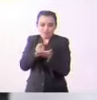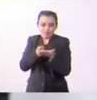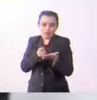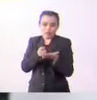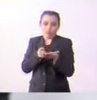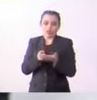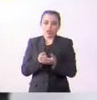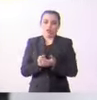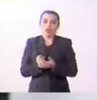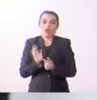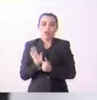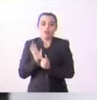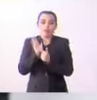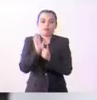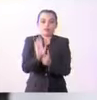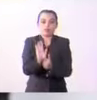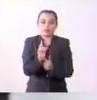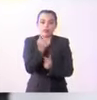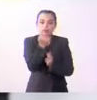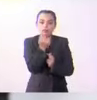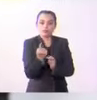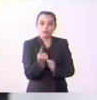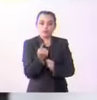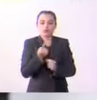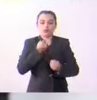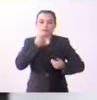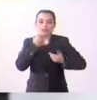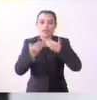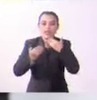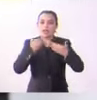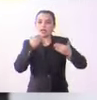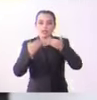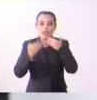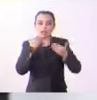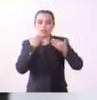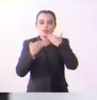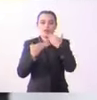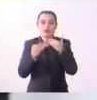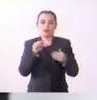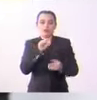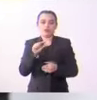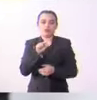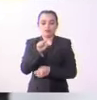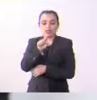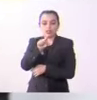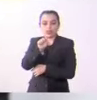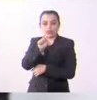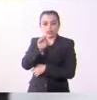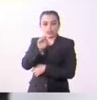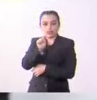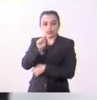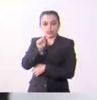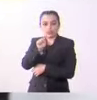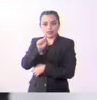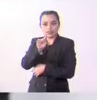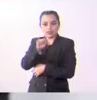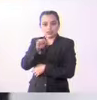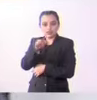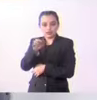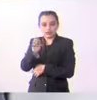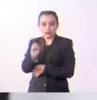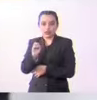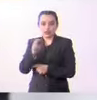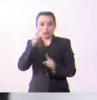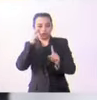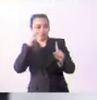puede ver todo lo que está sucediendo en ese momento, pero desde un punto lejano o desde fuera. Esto quiere